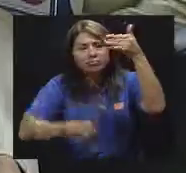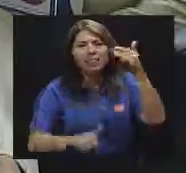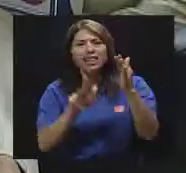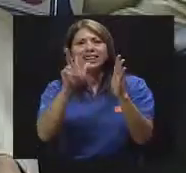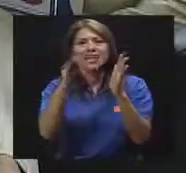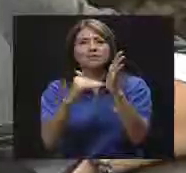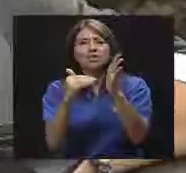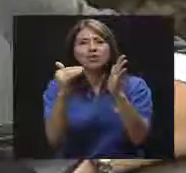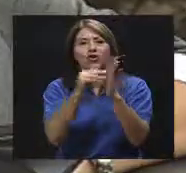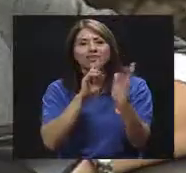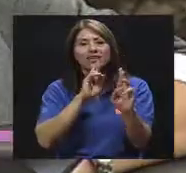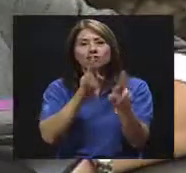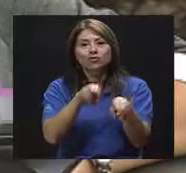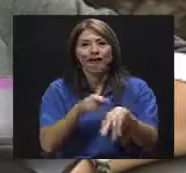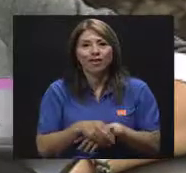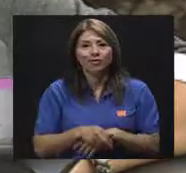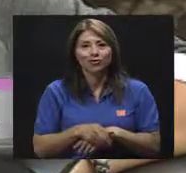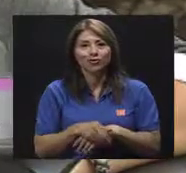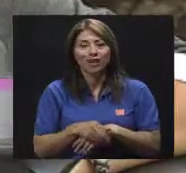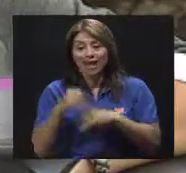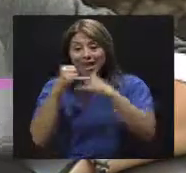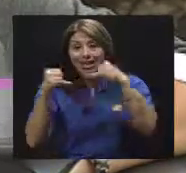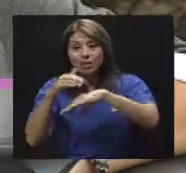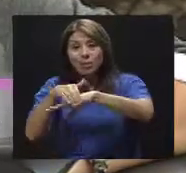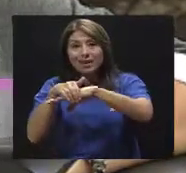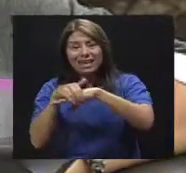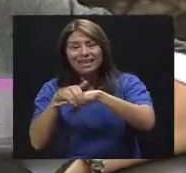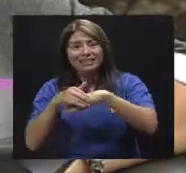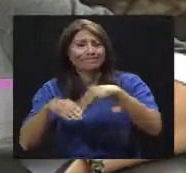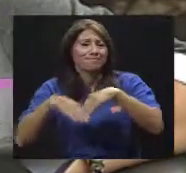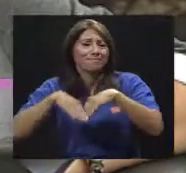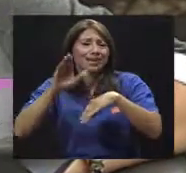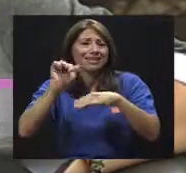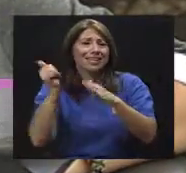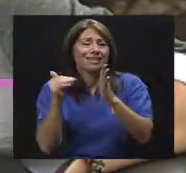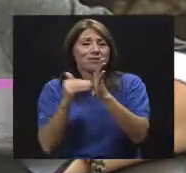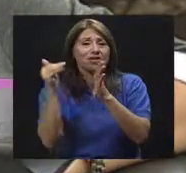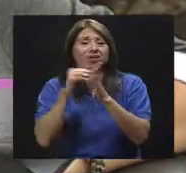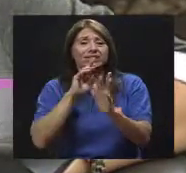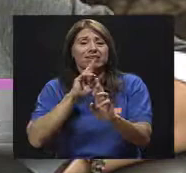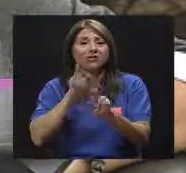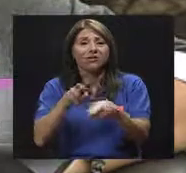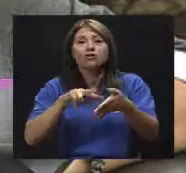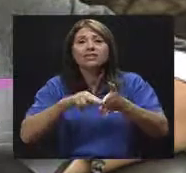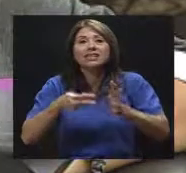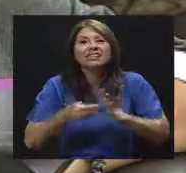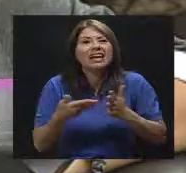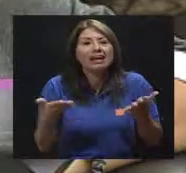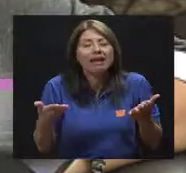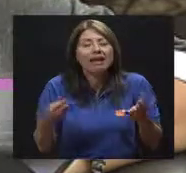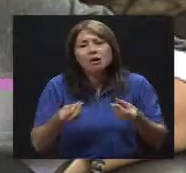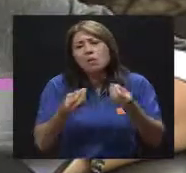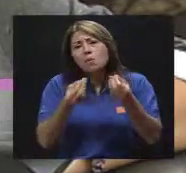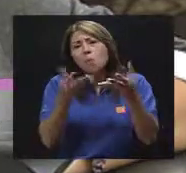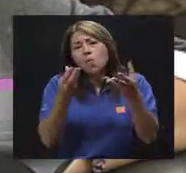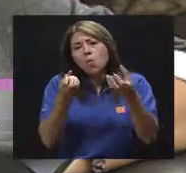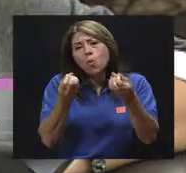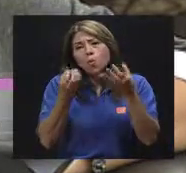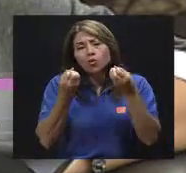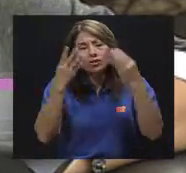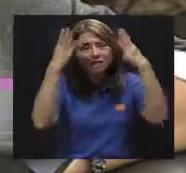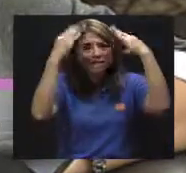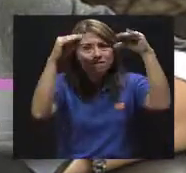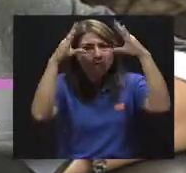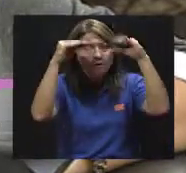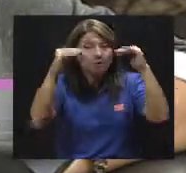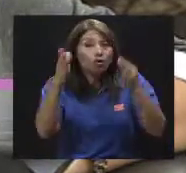de resultados. Si lo hago en inglés, salen más de 10 millones de resultados. ¿Qué quiere decir esto? Que hay muchísima información que puede